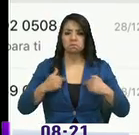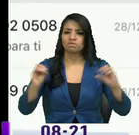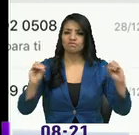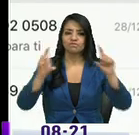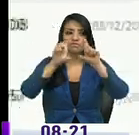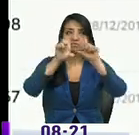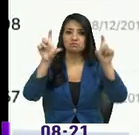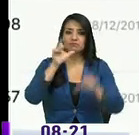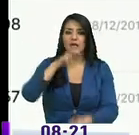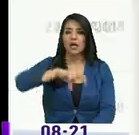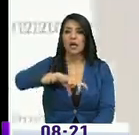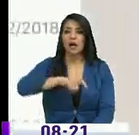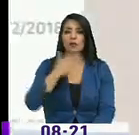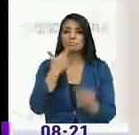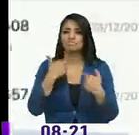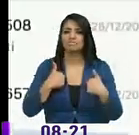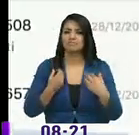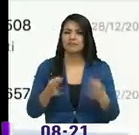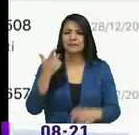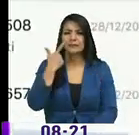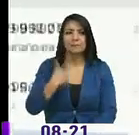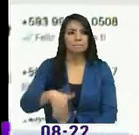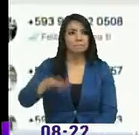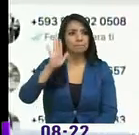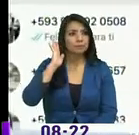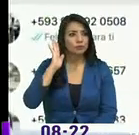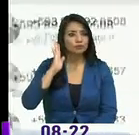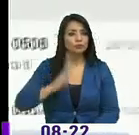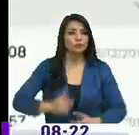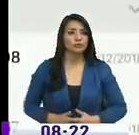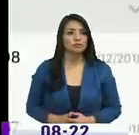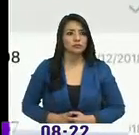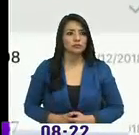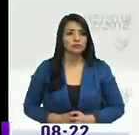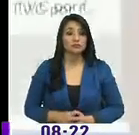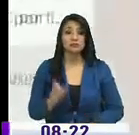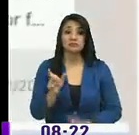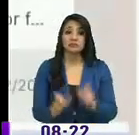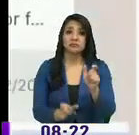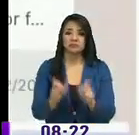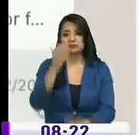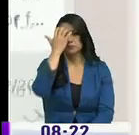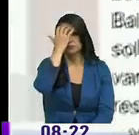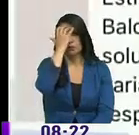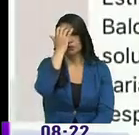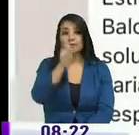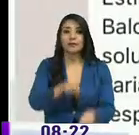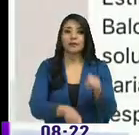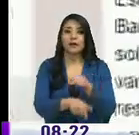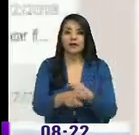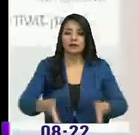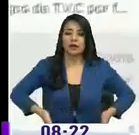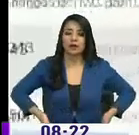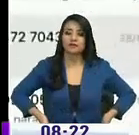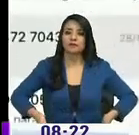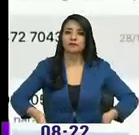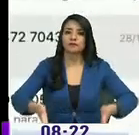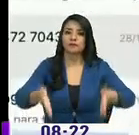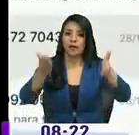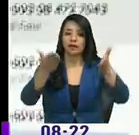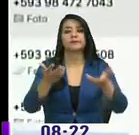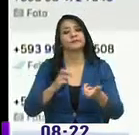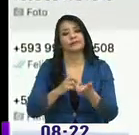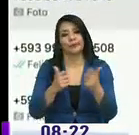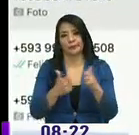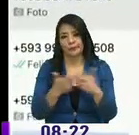las autoridades y ya va bastante tiempo. Y lo que les preocupa también a los moradores es que se va a dañar el asfalto. Y después, otro